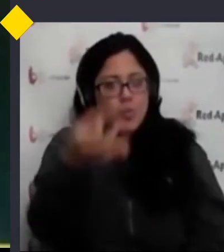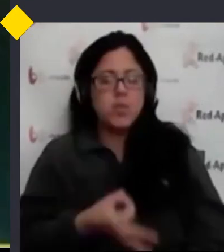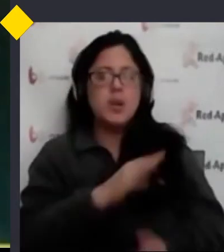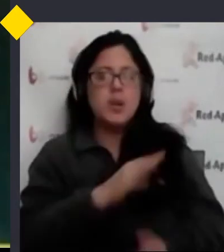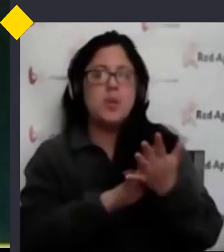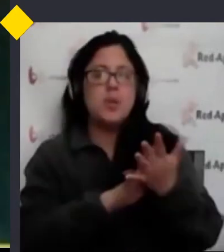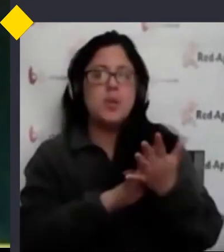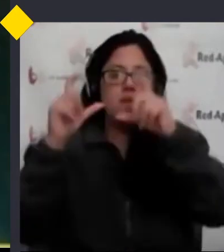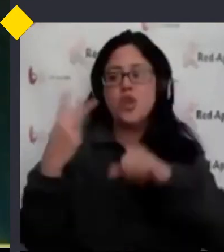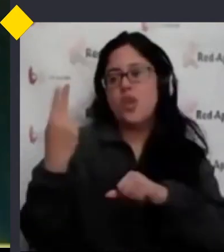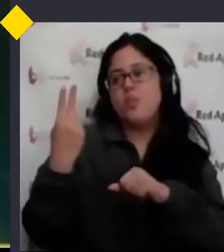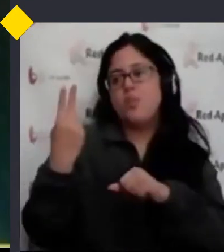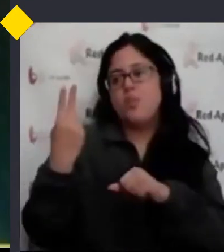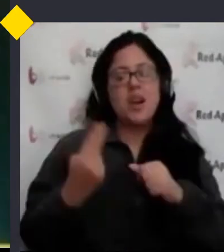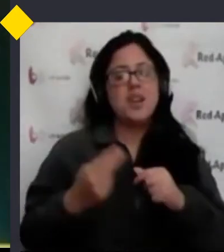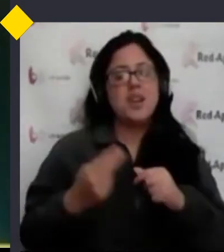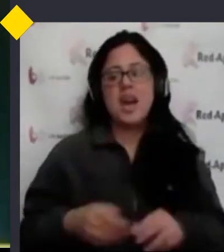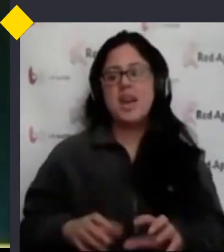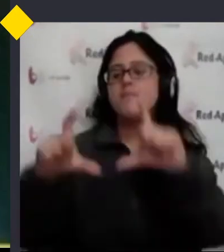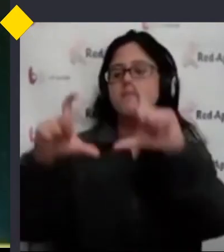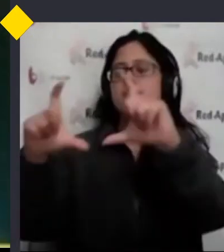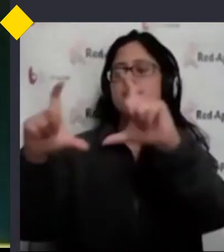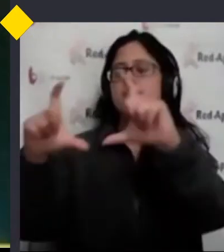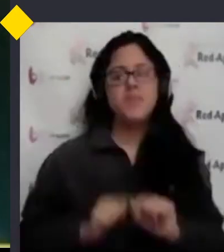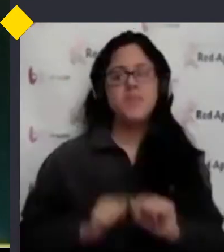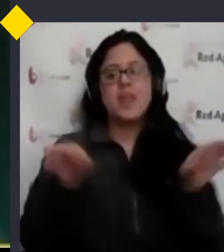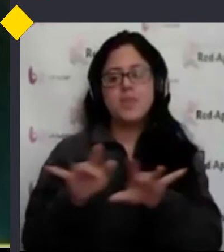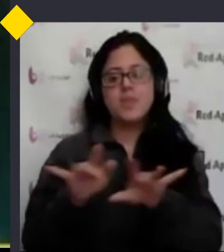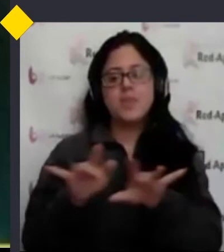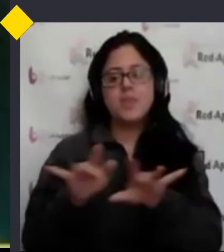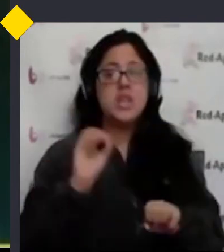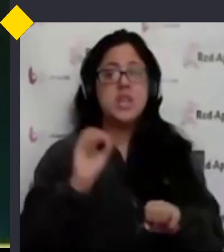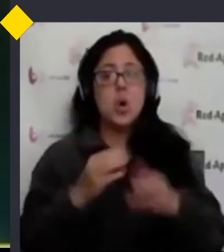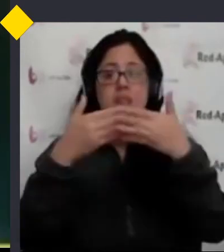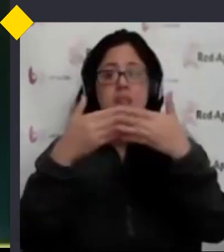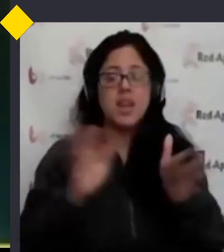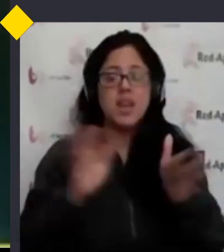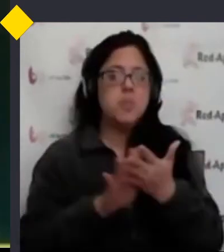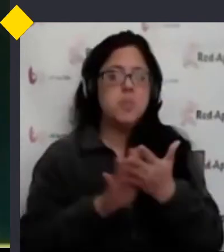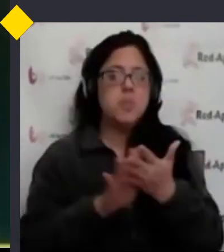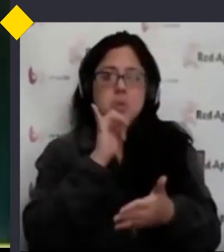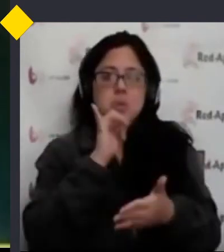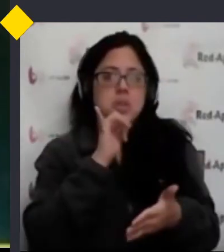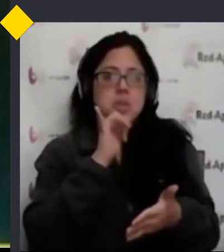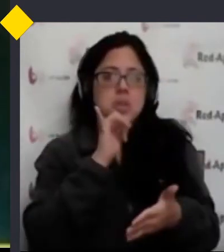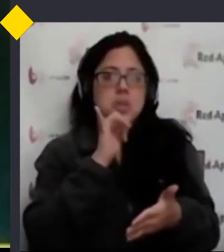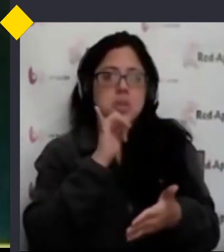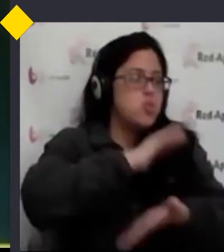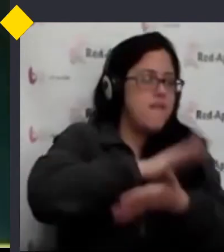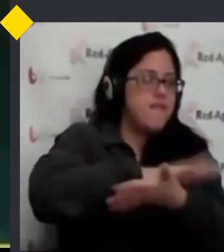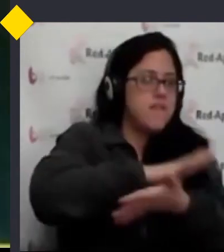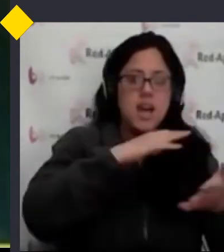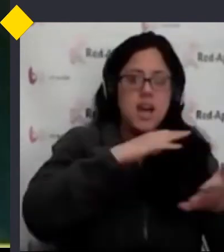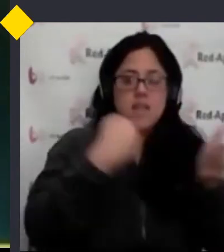pareja en tu escritorio, teniendo la libertad de ir con tu pareja del mismo sexo en una actividad de fin de año de la empresa, hace que